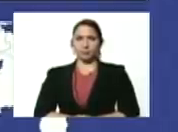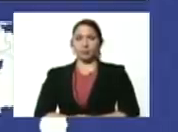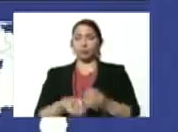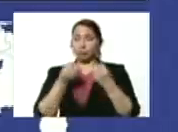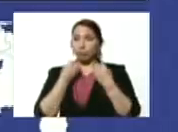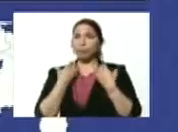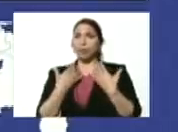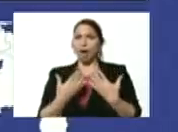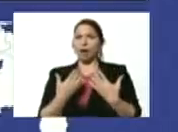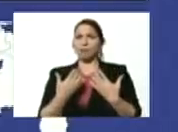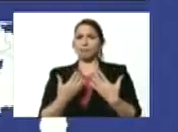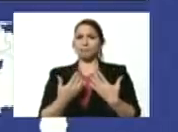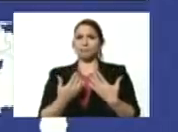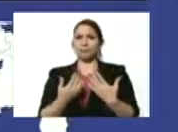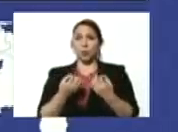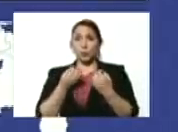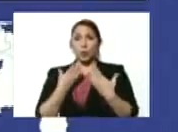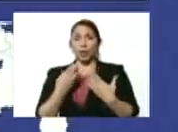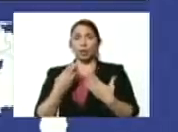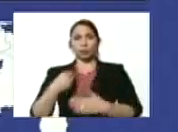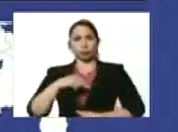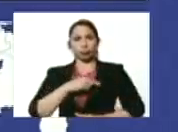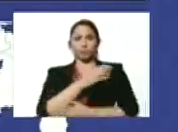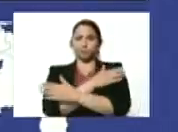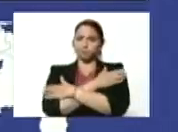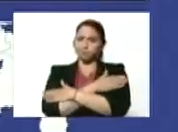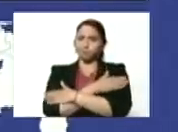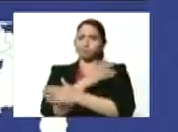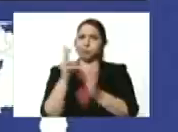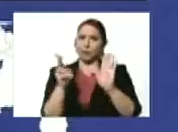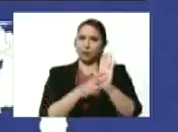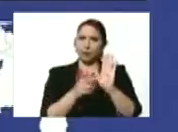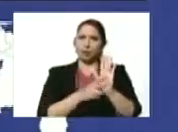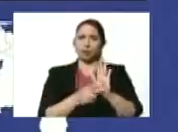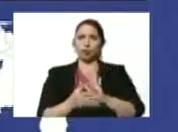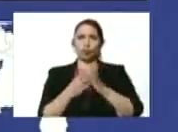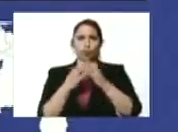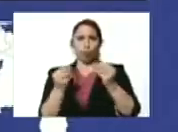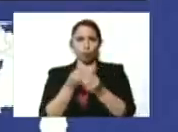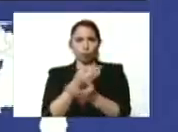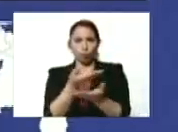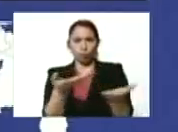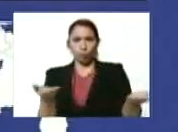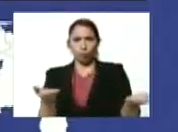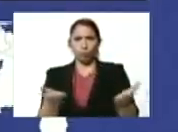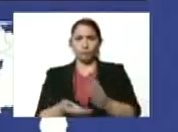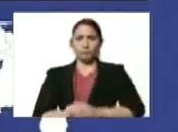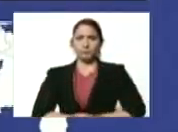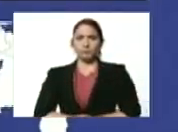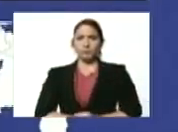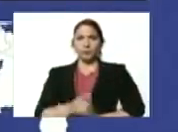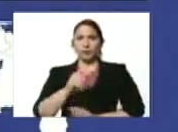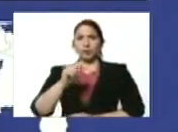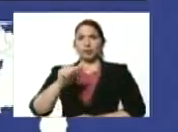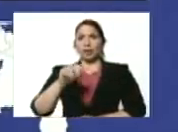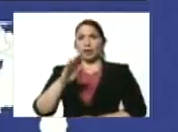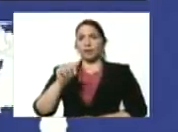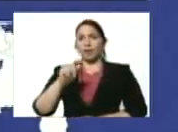la pena. Así que bueno, los felicito verdaderamente a todos. General